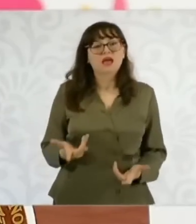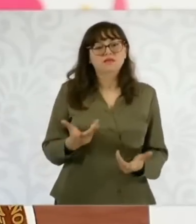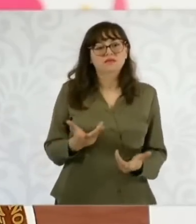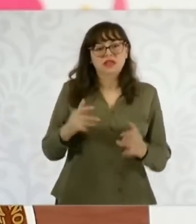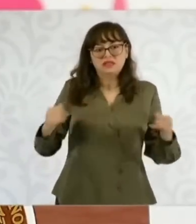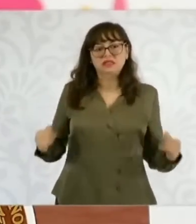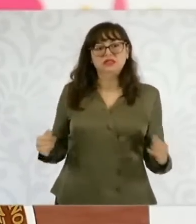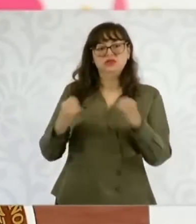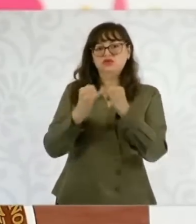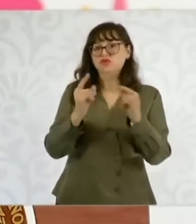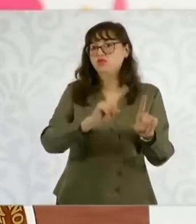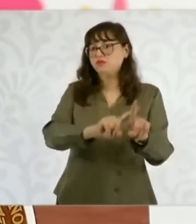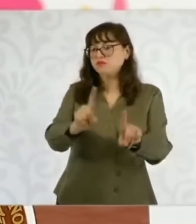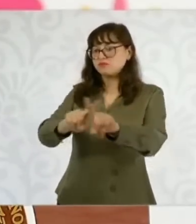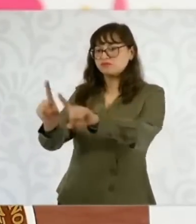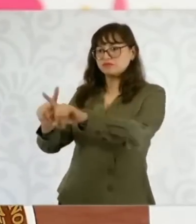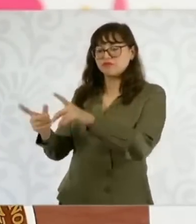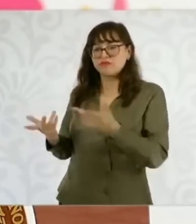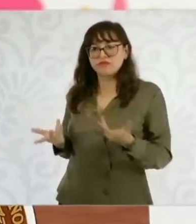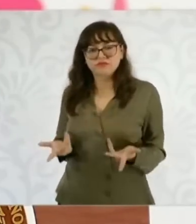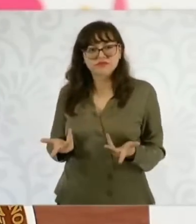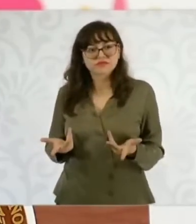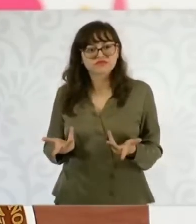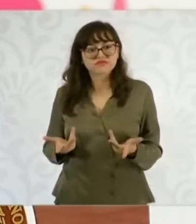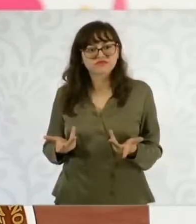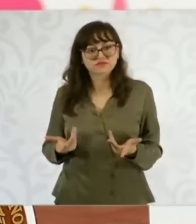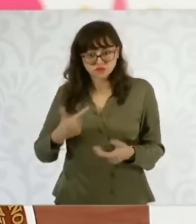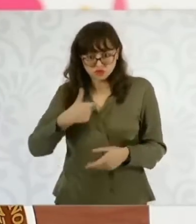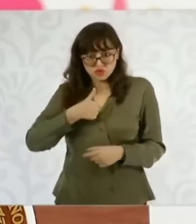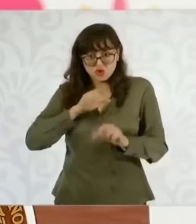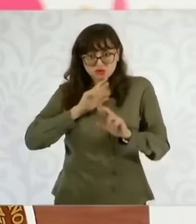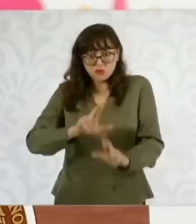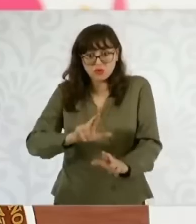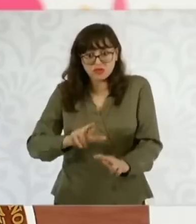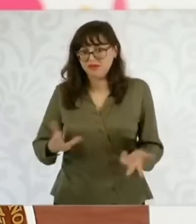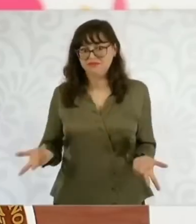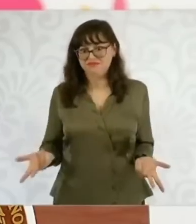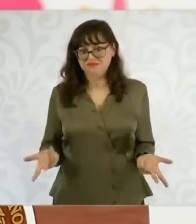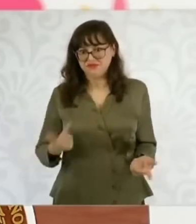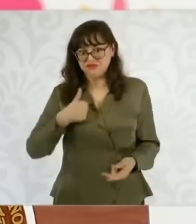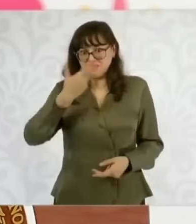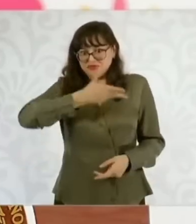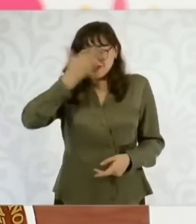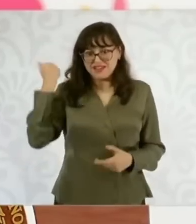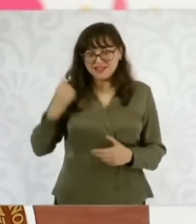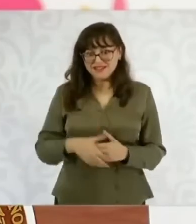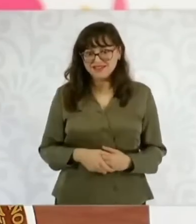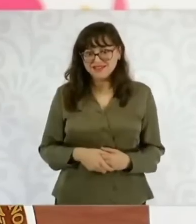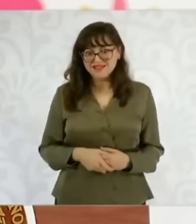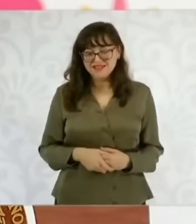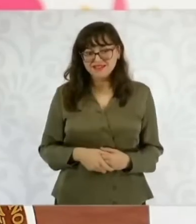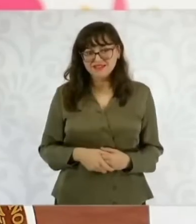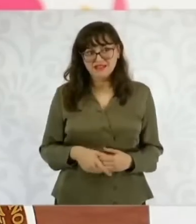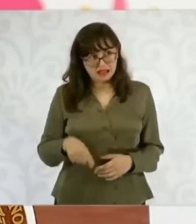de las instituciones? Pues no es México, sino son los Estados Unidos.